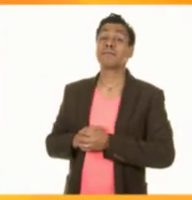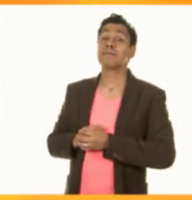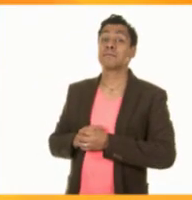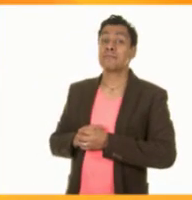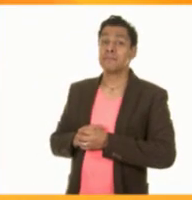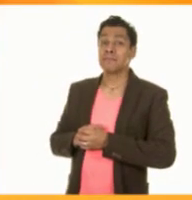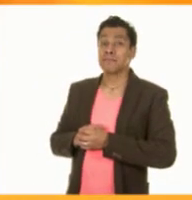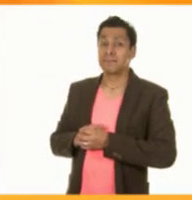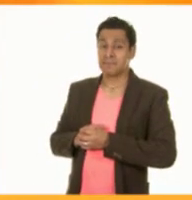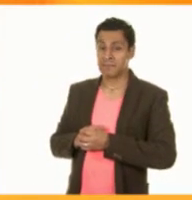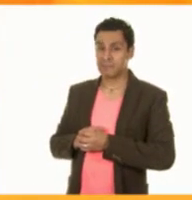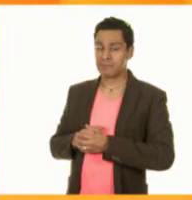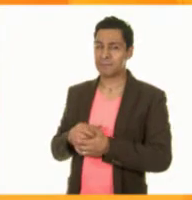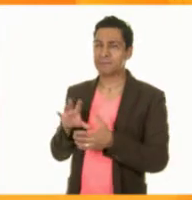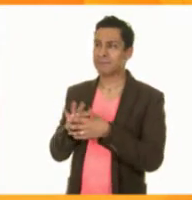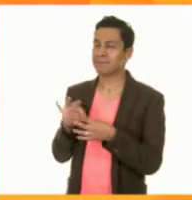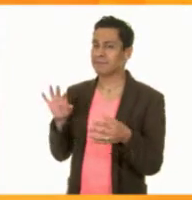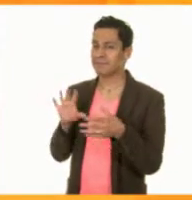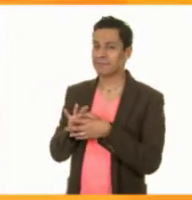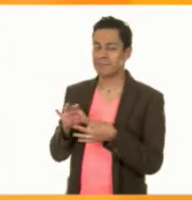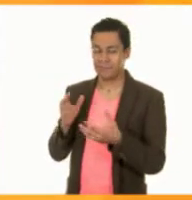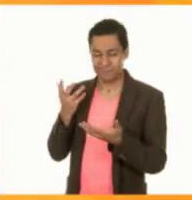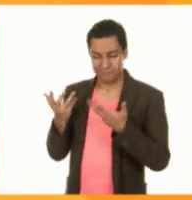no sé cómo explicarlo.